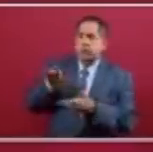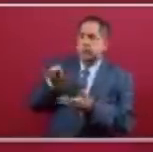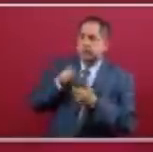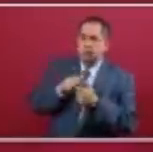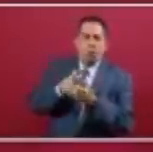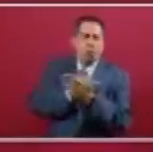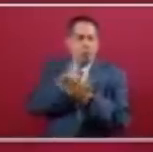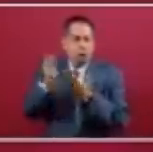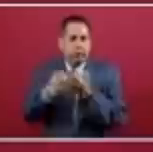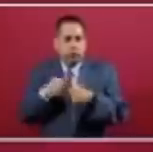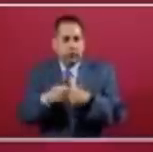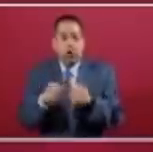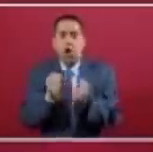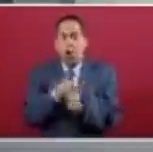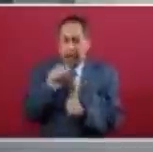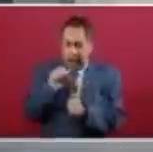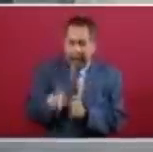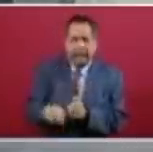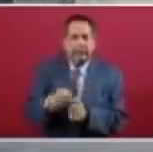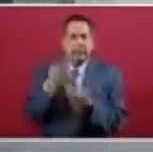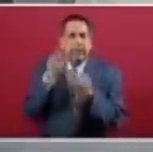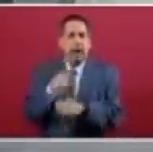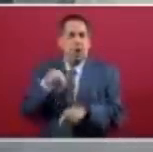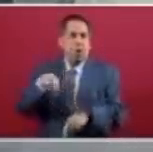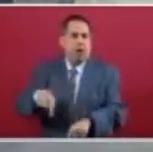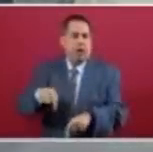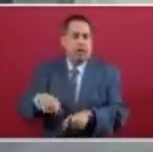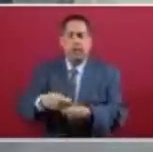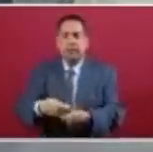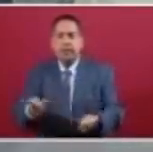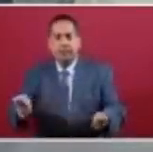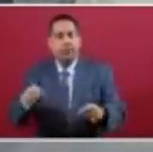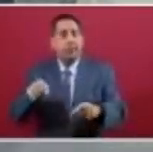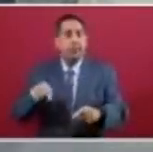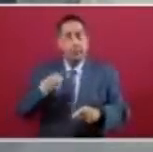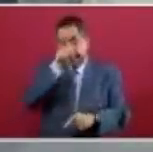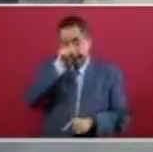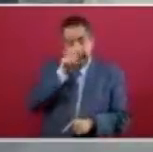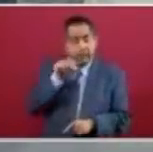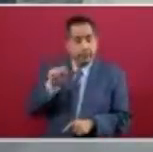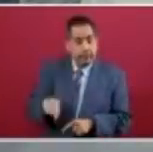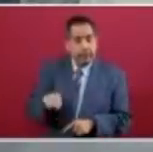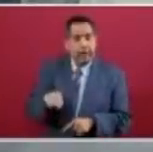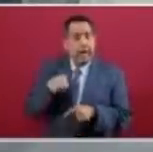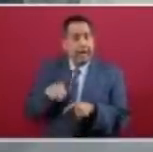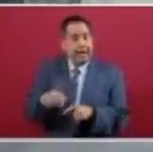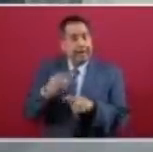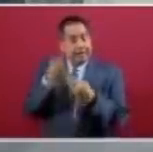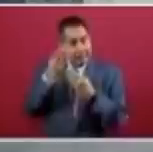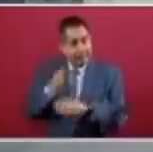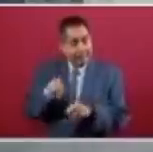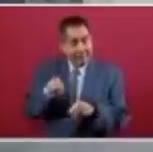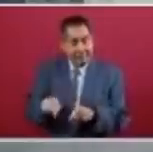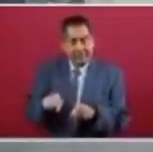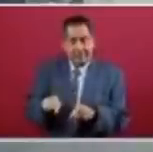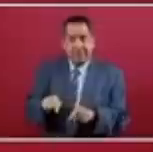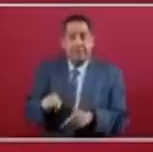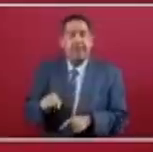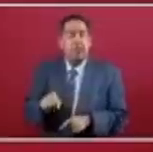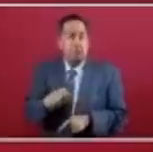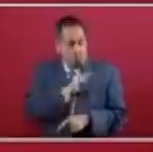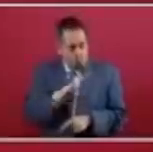programas sociales. Y también este banco va a